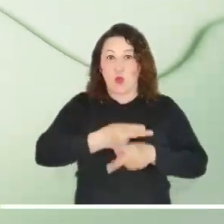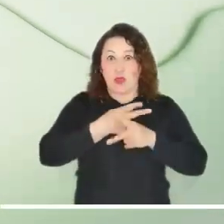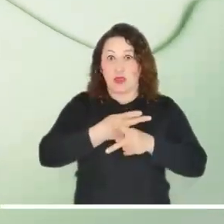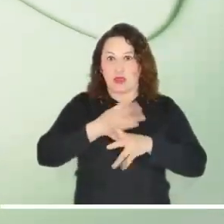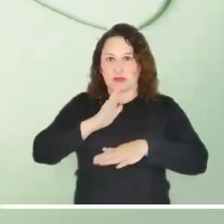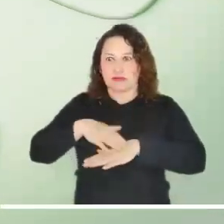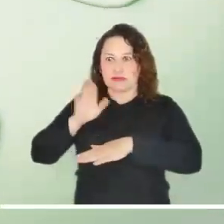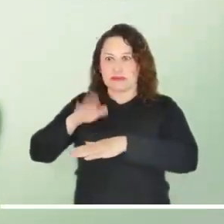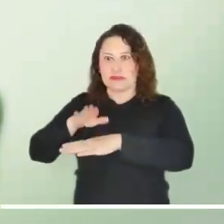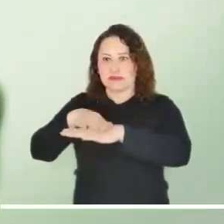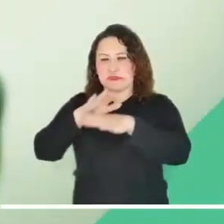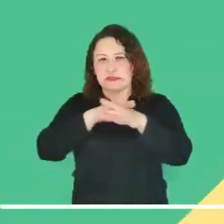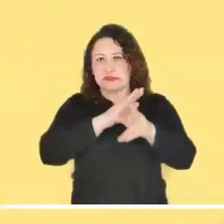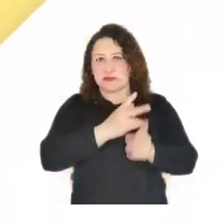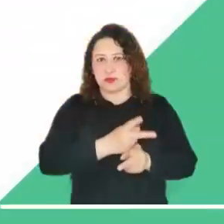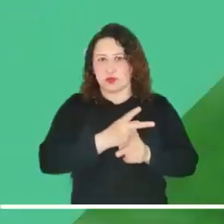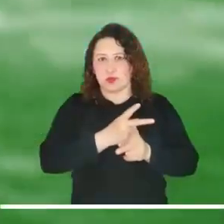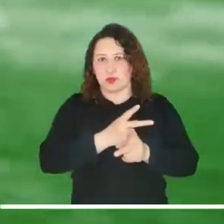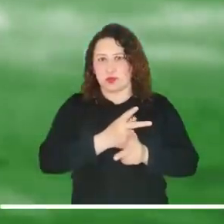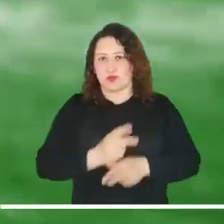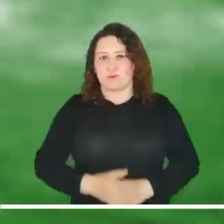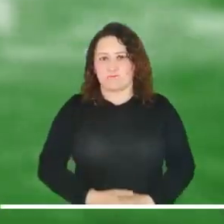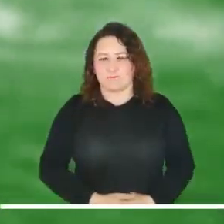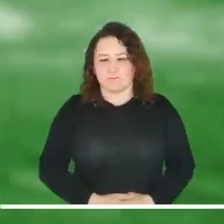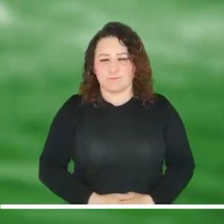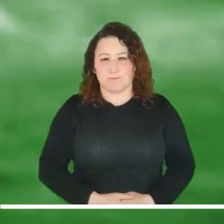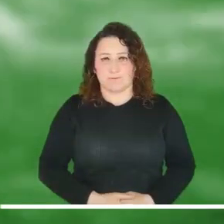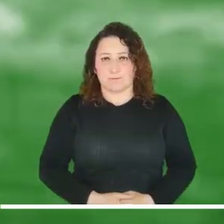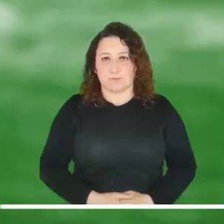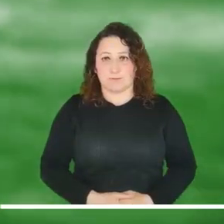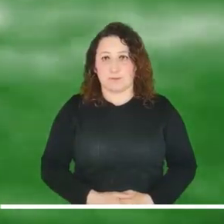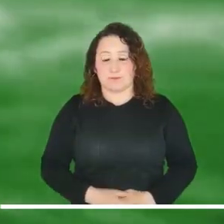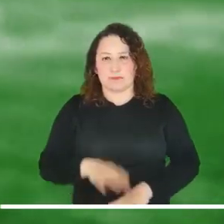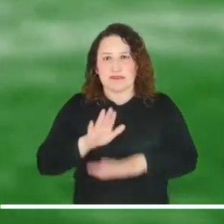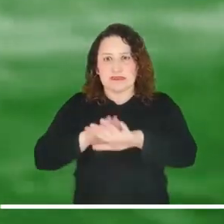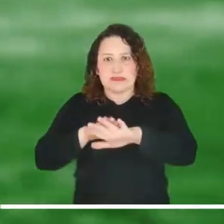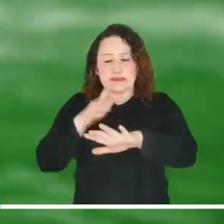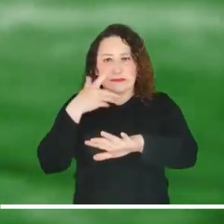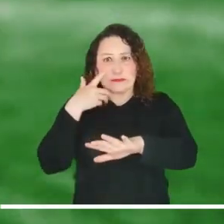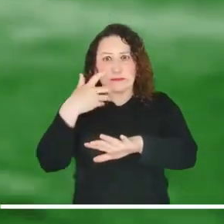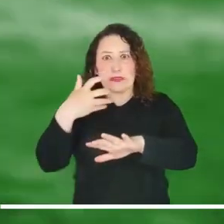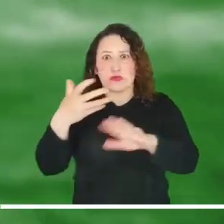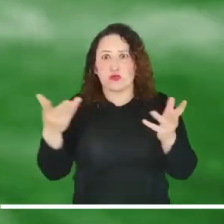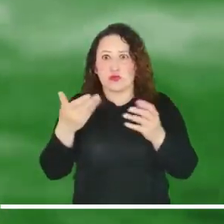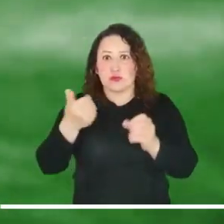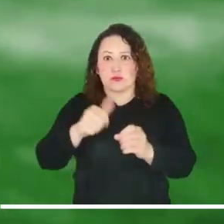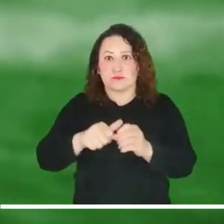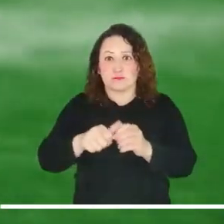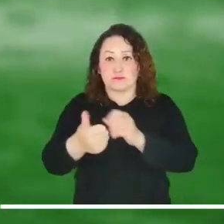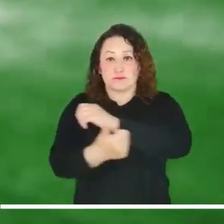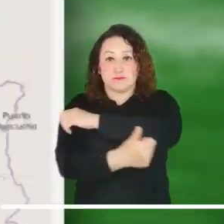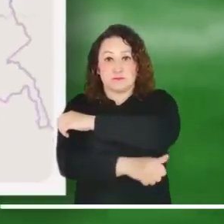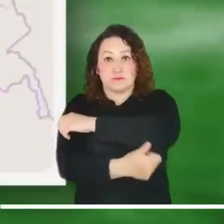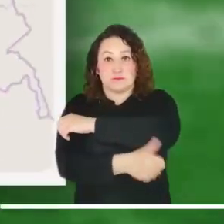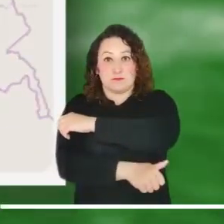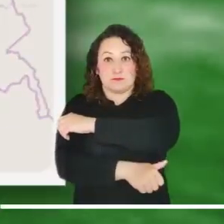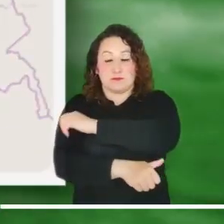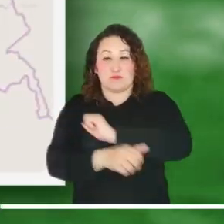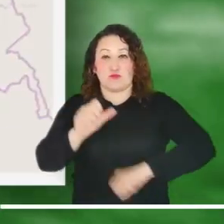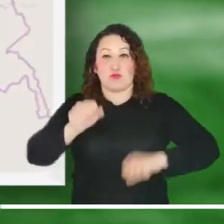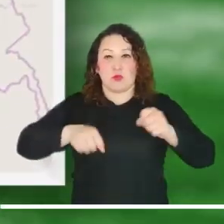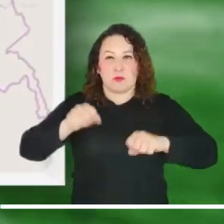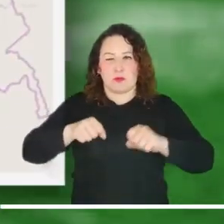la nubosidad parcial. En este apartado les presentamos un resumen de las alertas que se encuentran